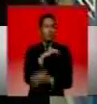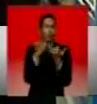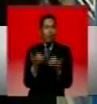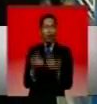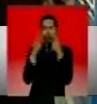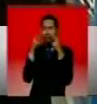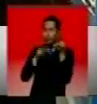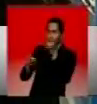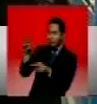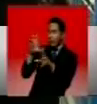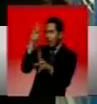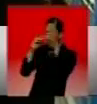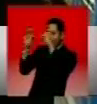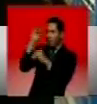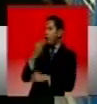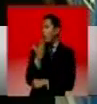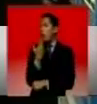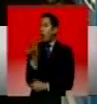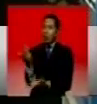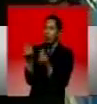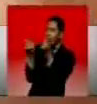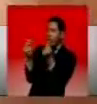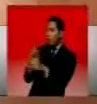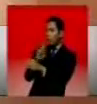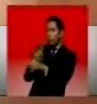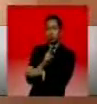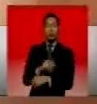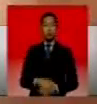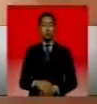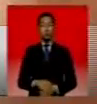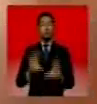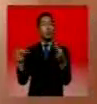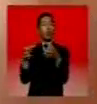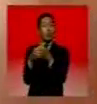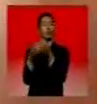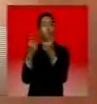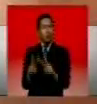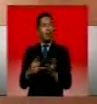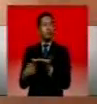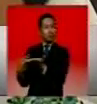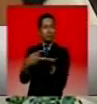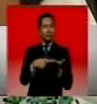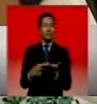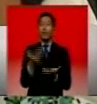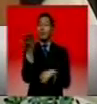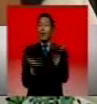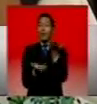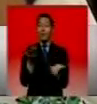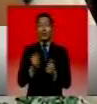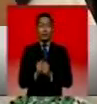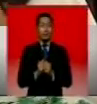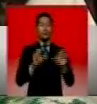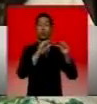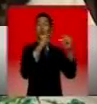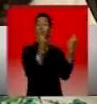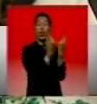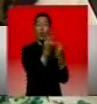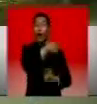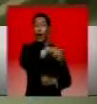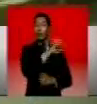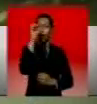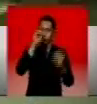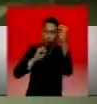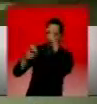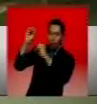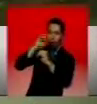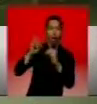esencial saber cómo se está manejando este apoyo. La comisión analiza también la posibilidad de que se conforme una veeduría ciudadana que pueda vigilar y